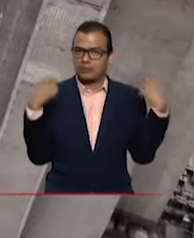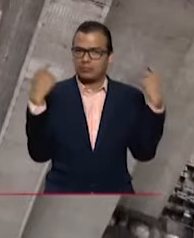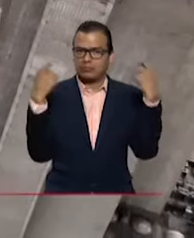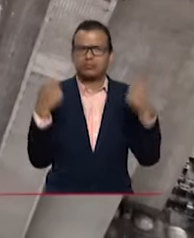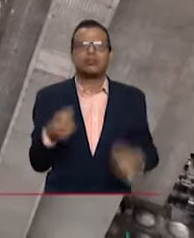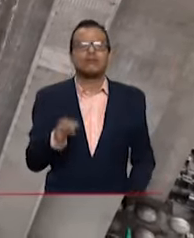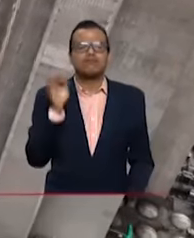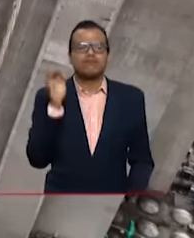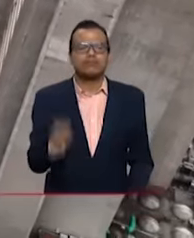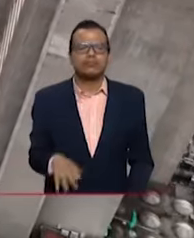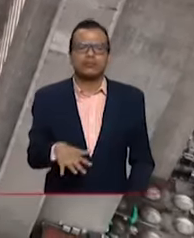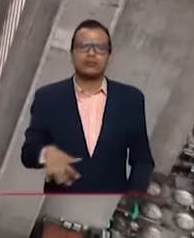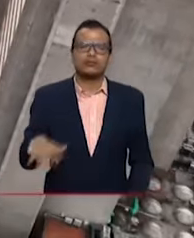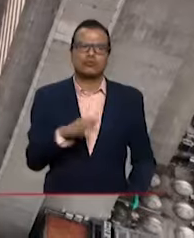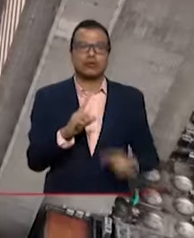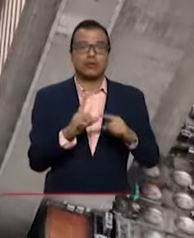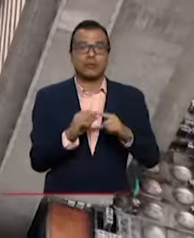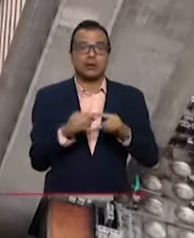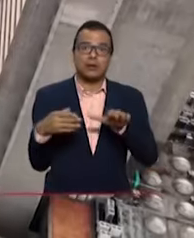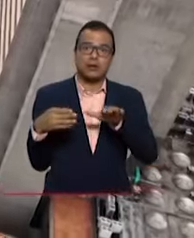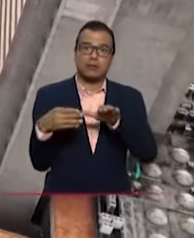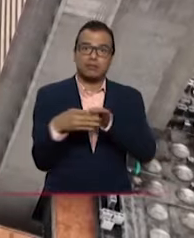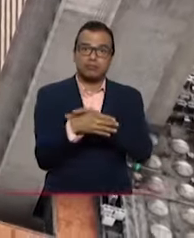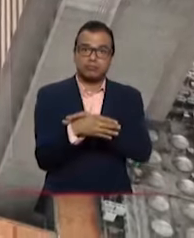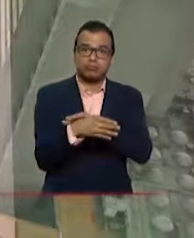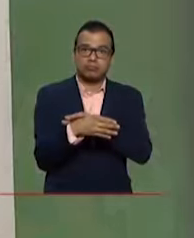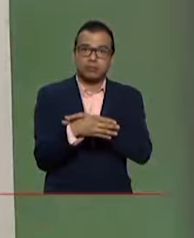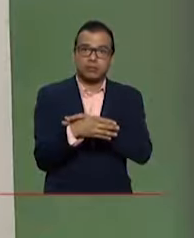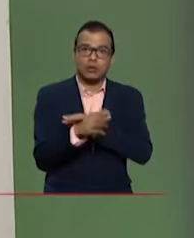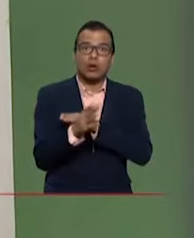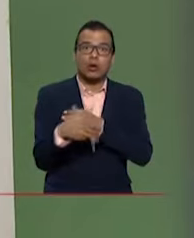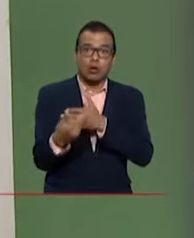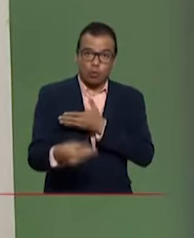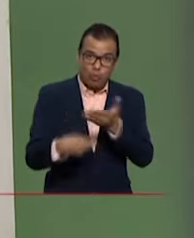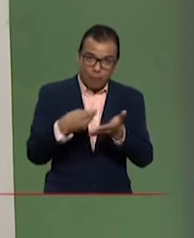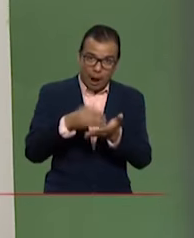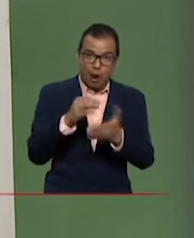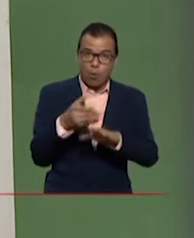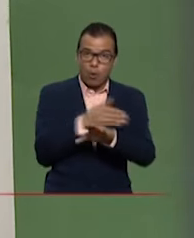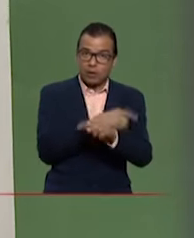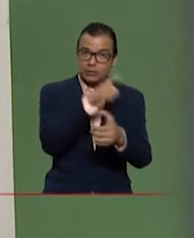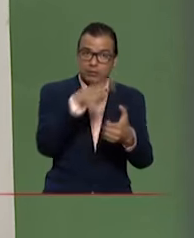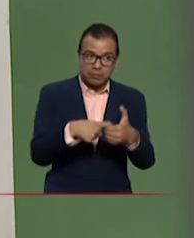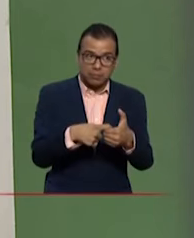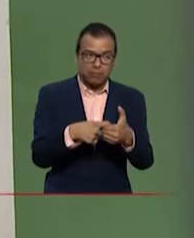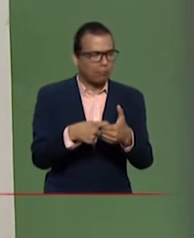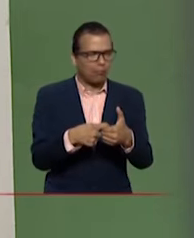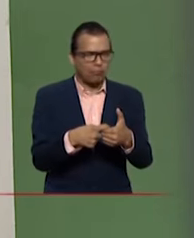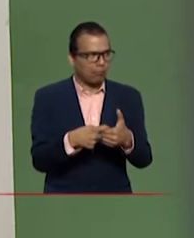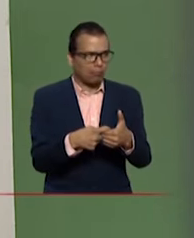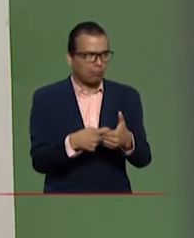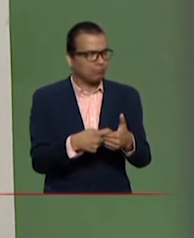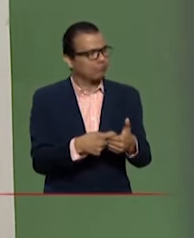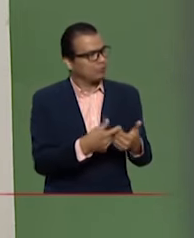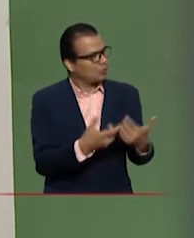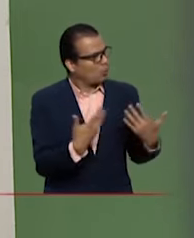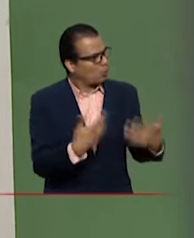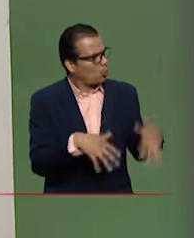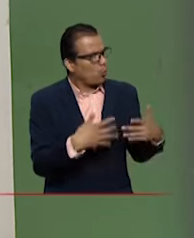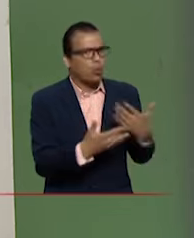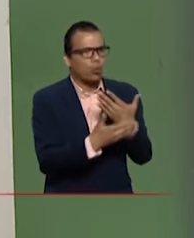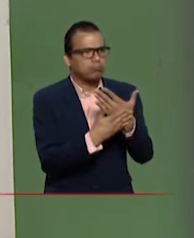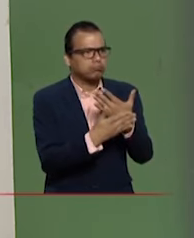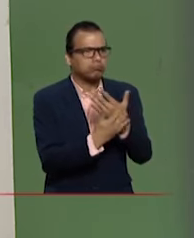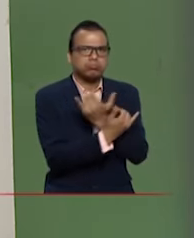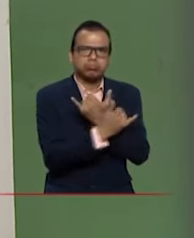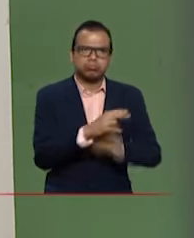Cali. Esta zona verde tendrá entrada libre sin necesidad de inscripción. Director, qué tranquilidad saber, digamos, que la seguridad de nuestro territorio